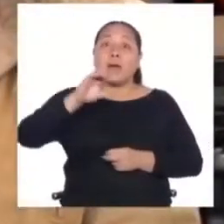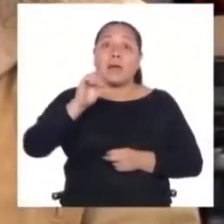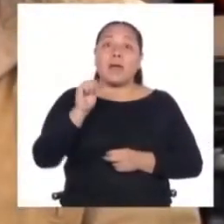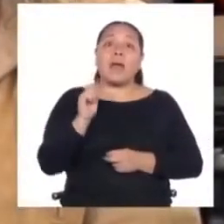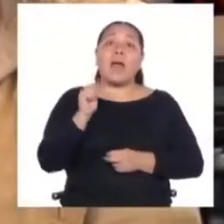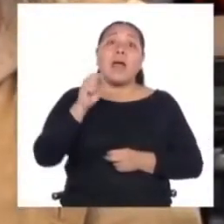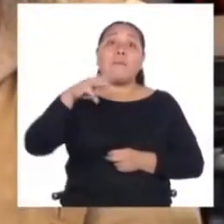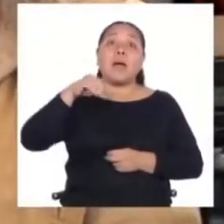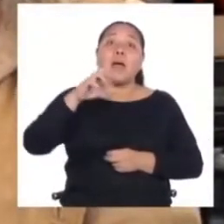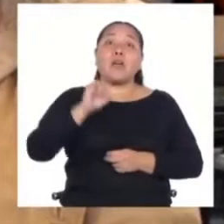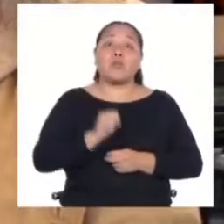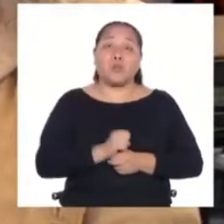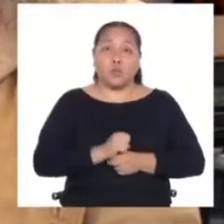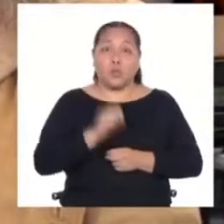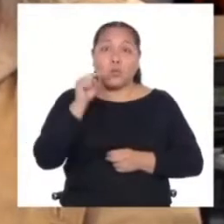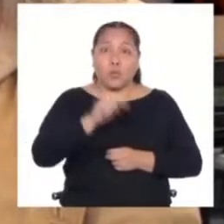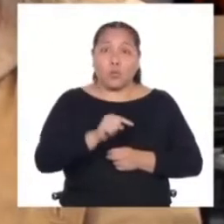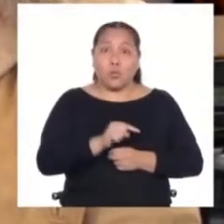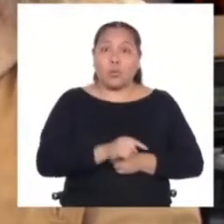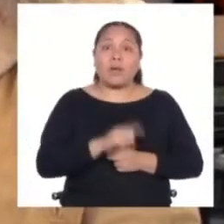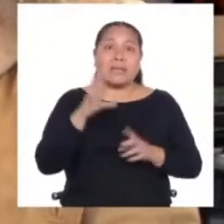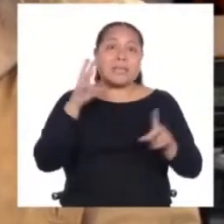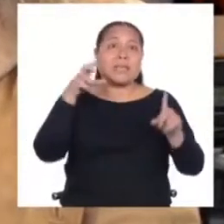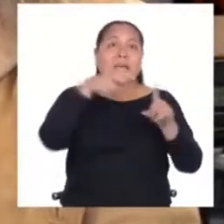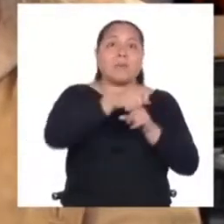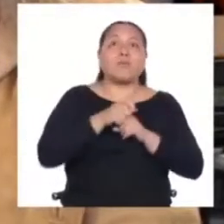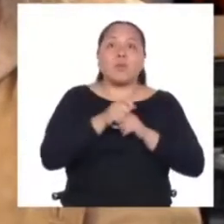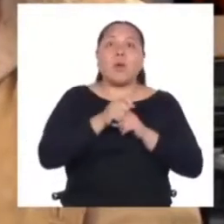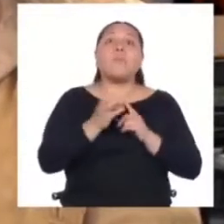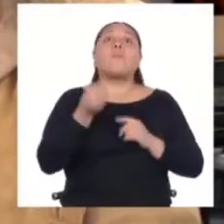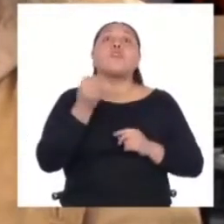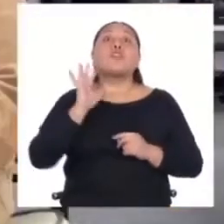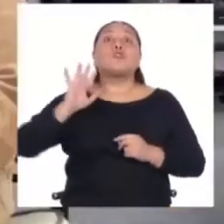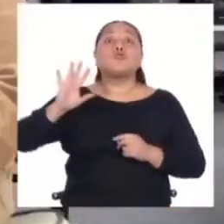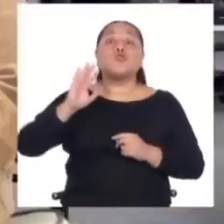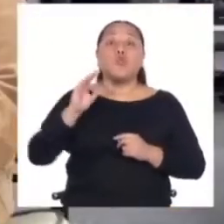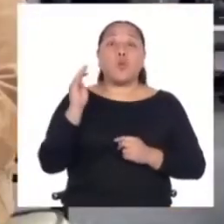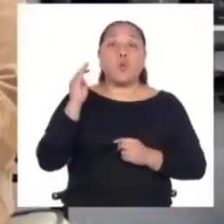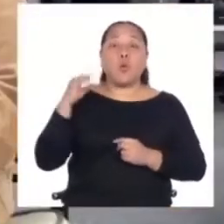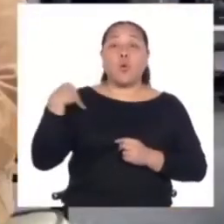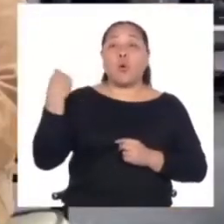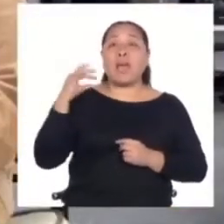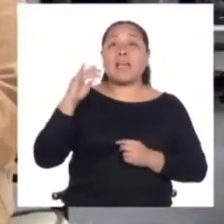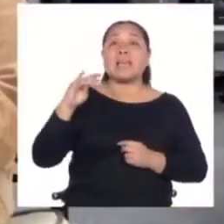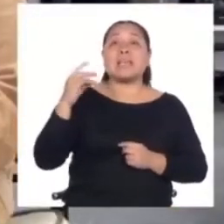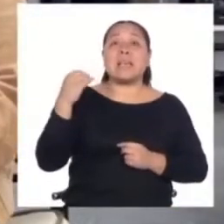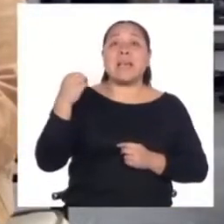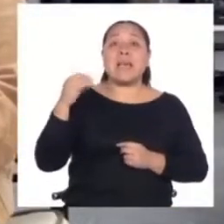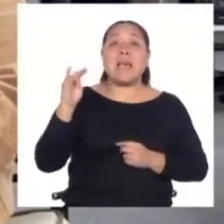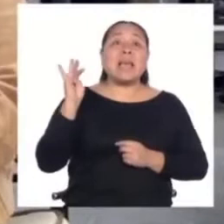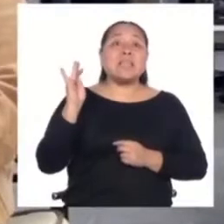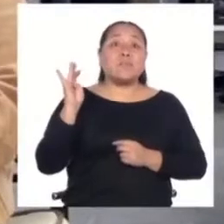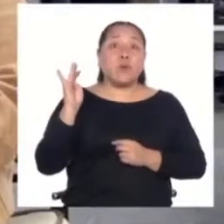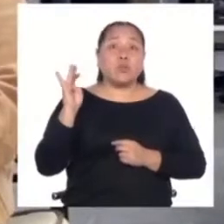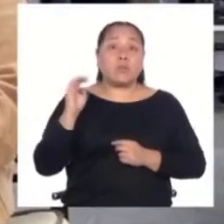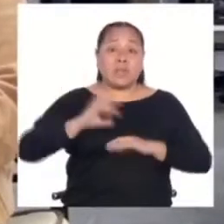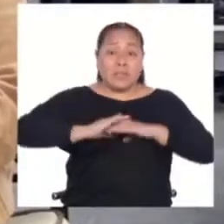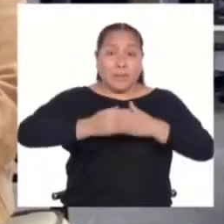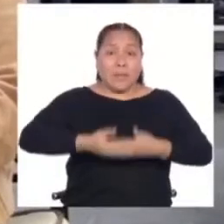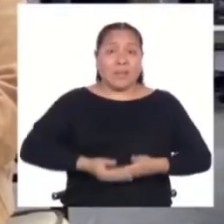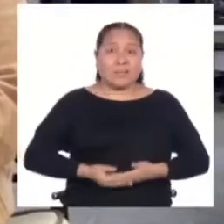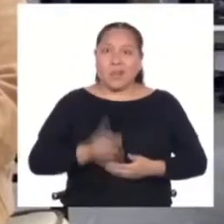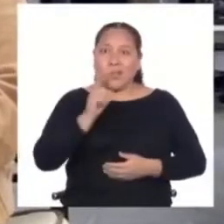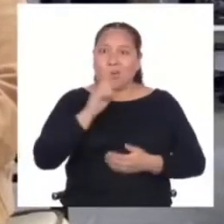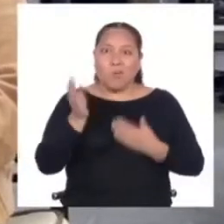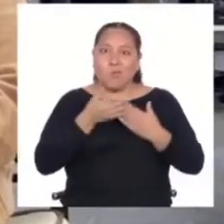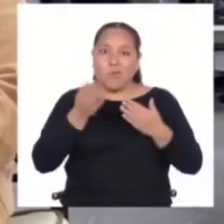porque él fugaba con una esposa adolescente que estaba embarazada, entonces no podía ingresar a la selva tan fácilmente.